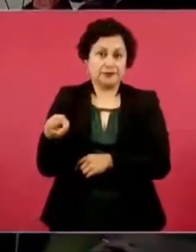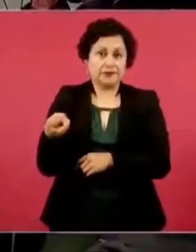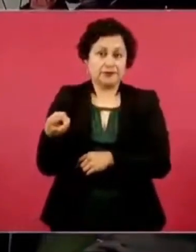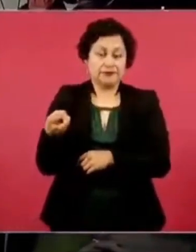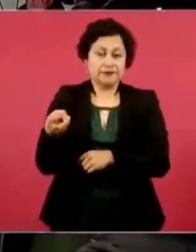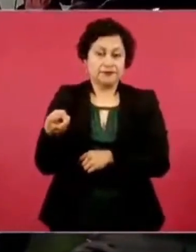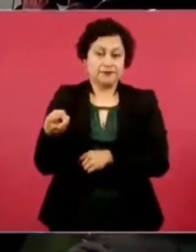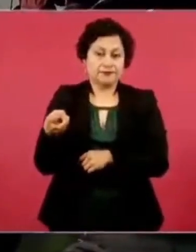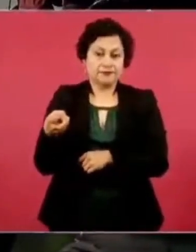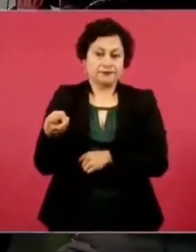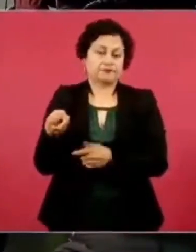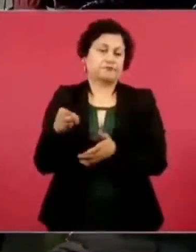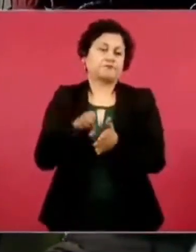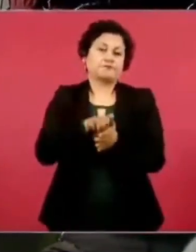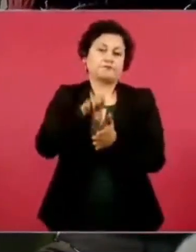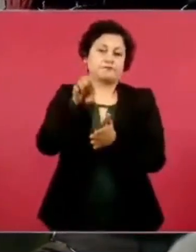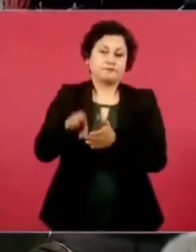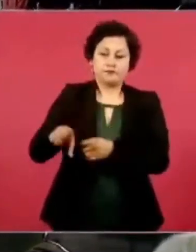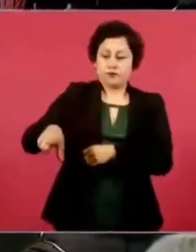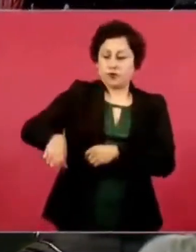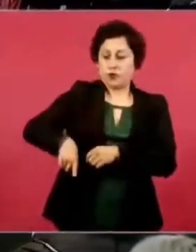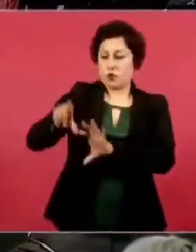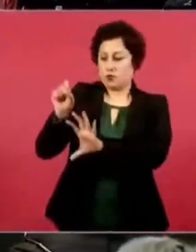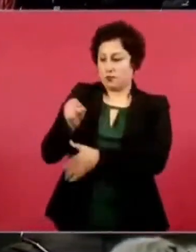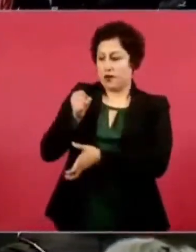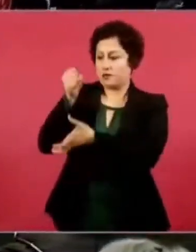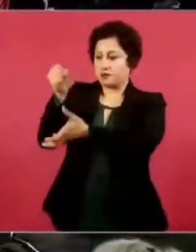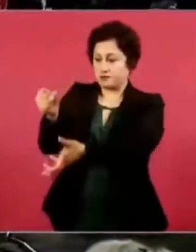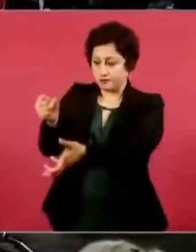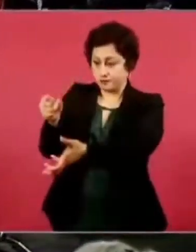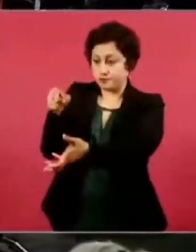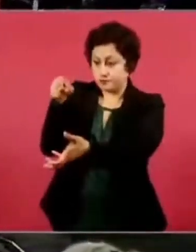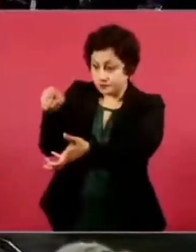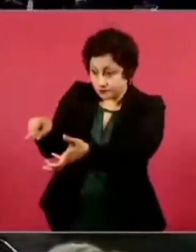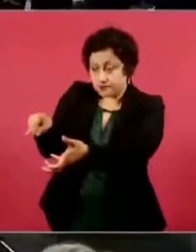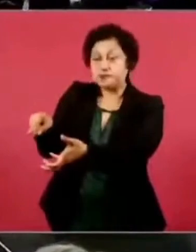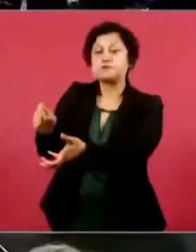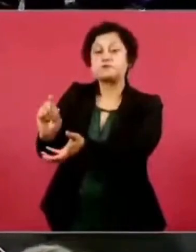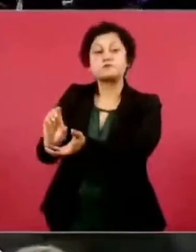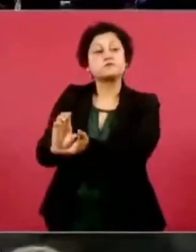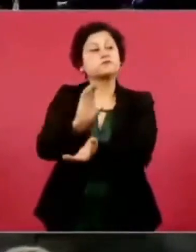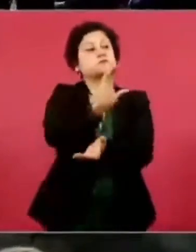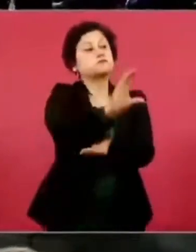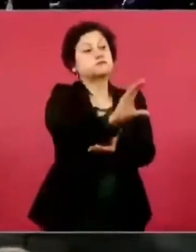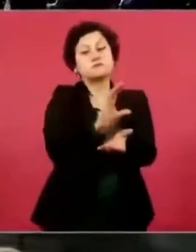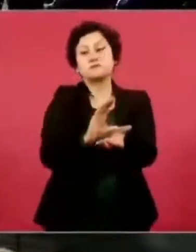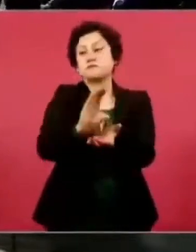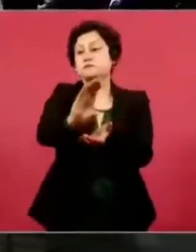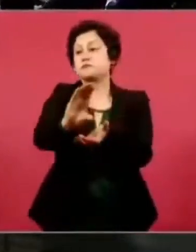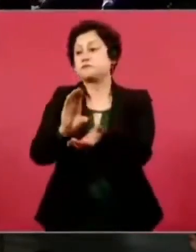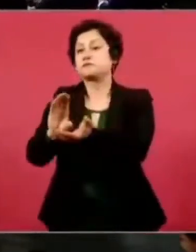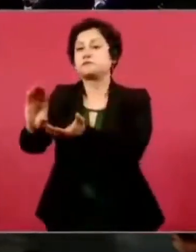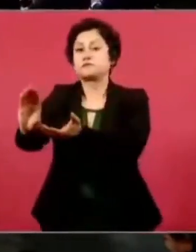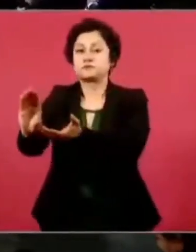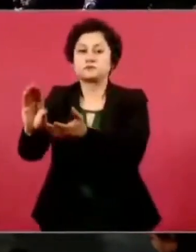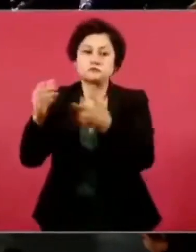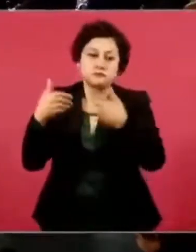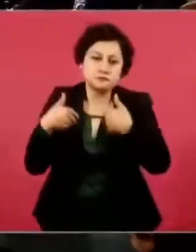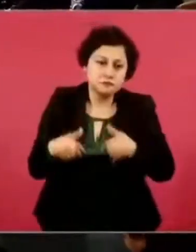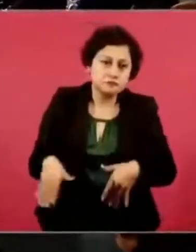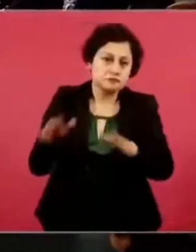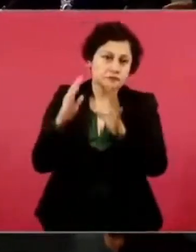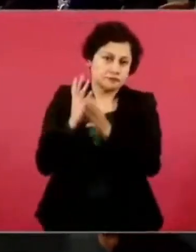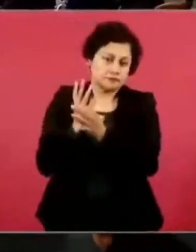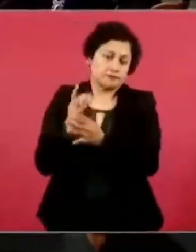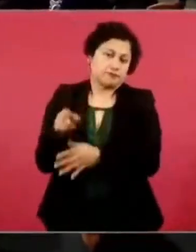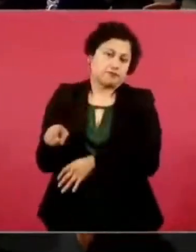que recibe el dinero del gobierno y esa organización le entrega el apoyo supuestamente